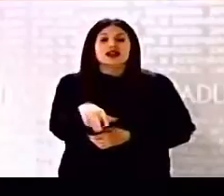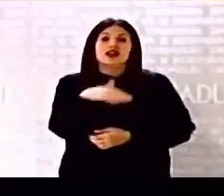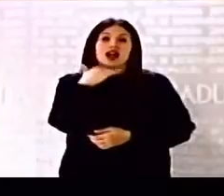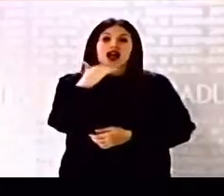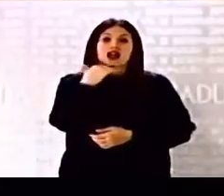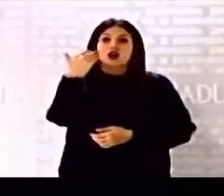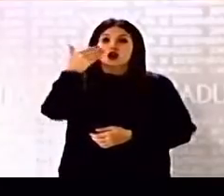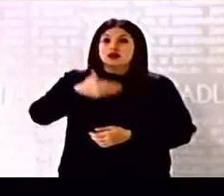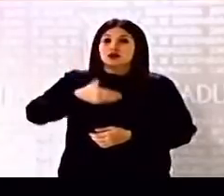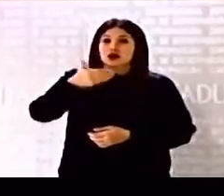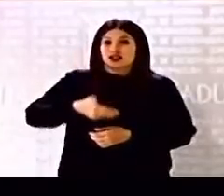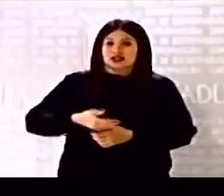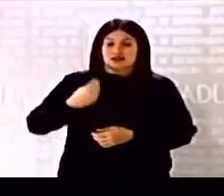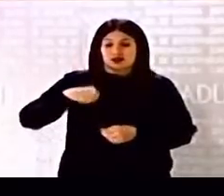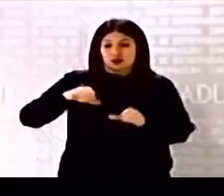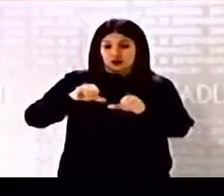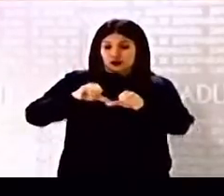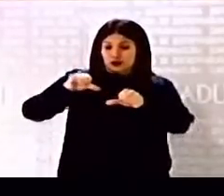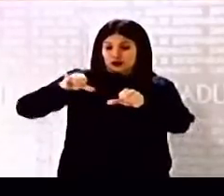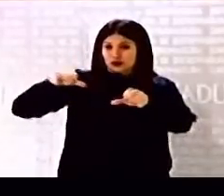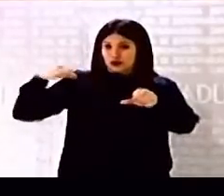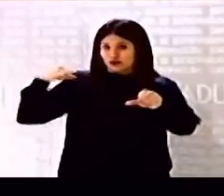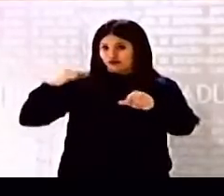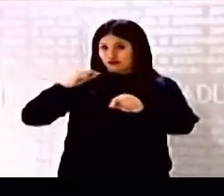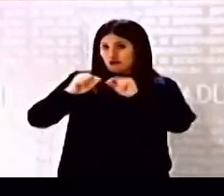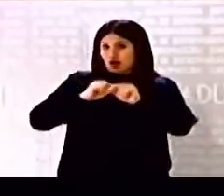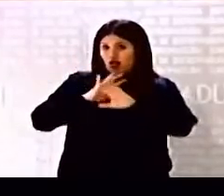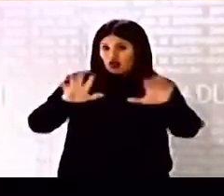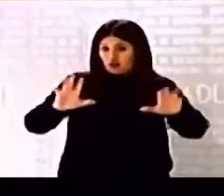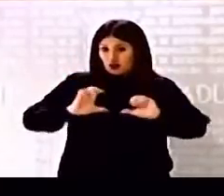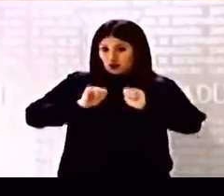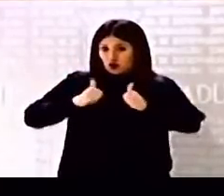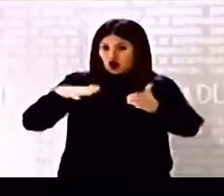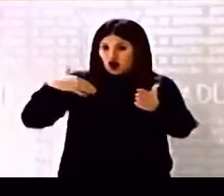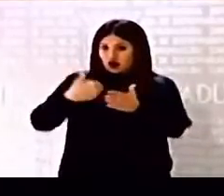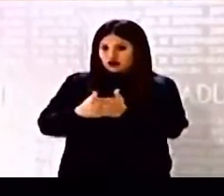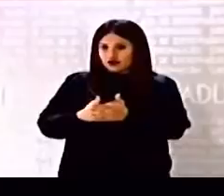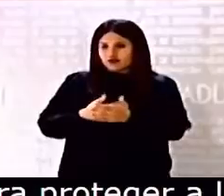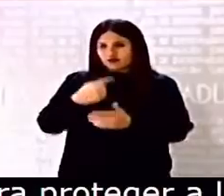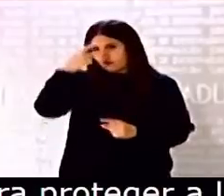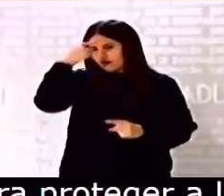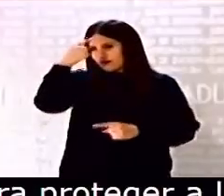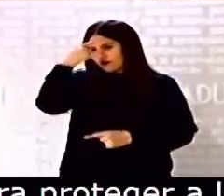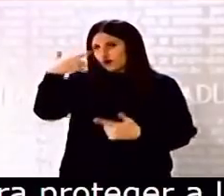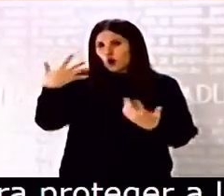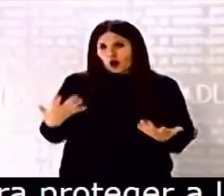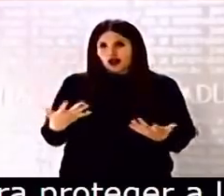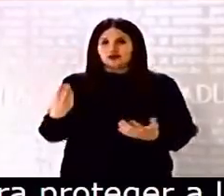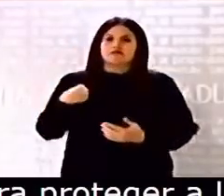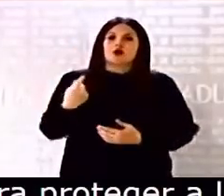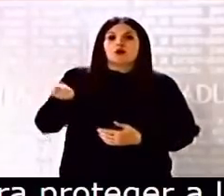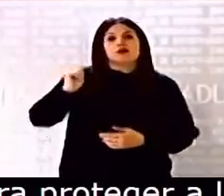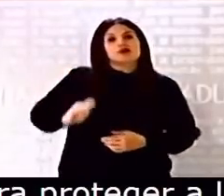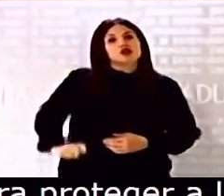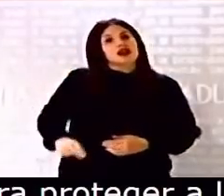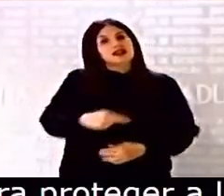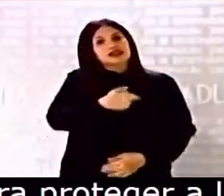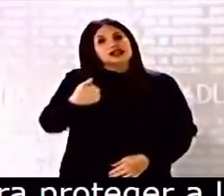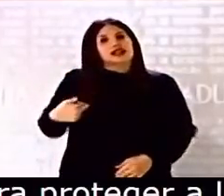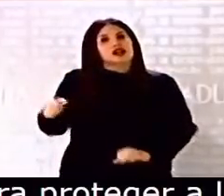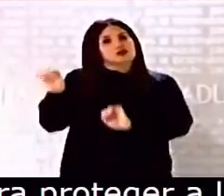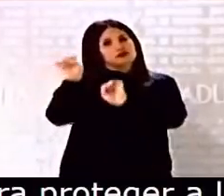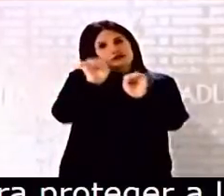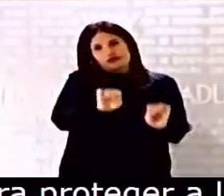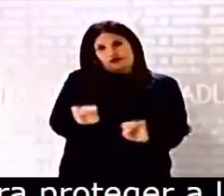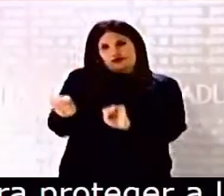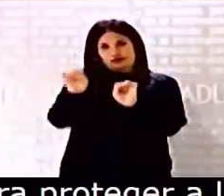lo largo de toda la pandemia era proteger a nuestros profesionales sanitarios, esos profesionales del ámbito